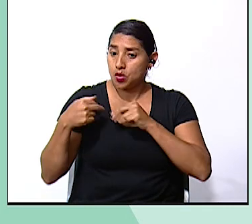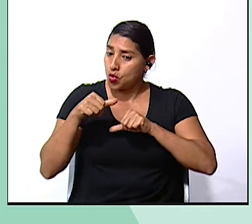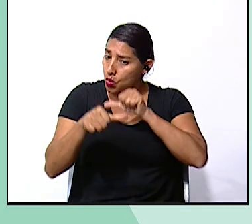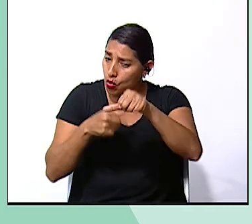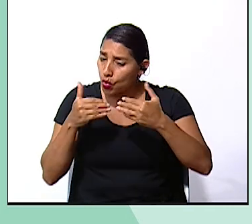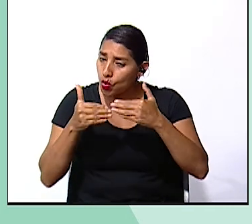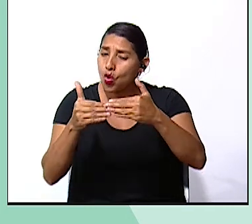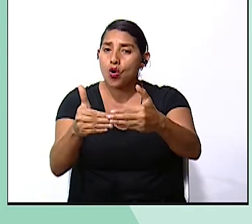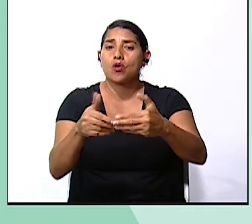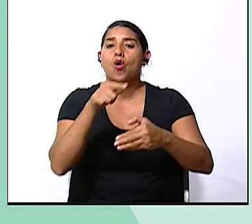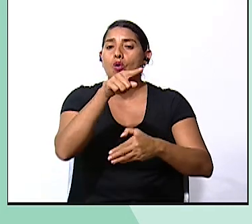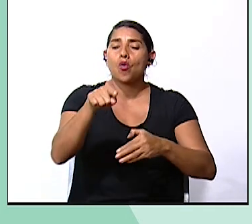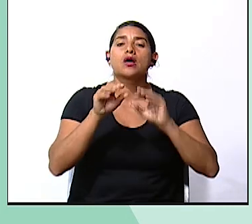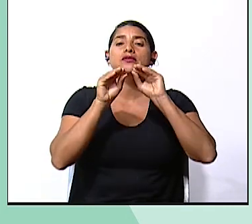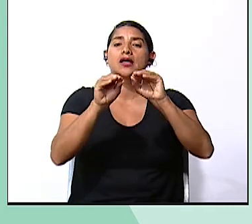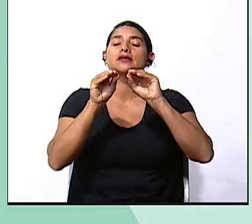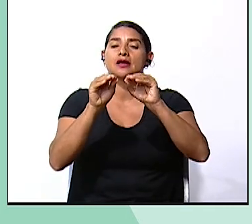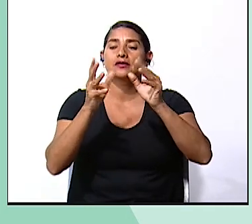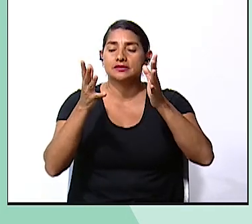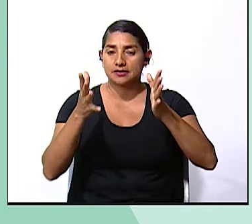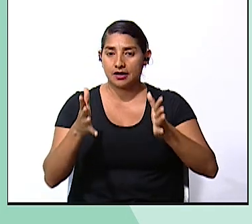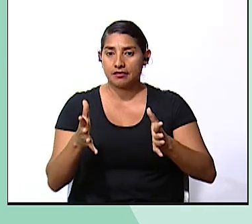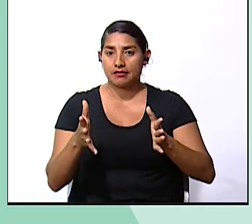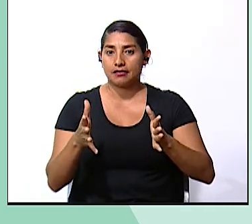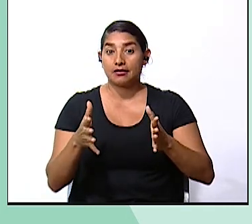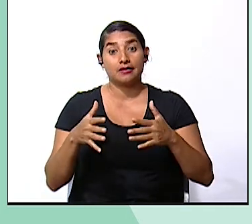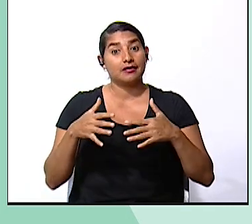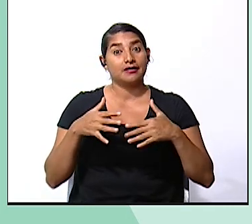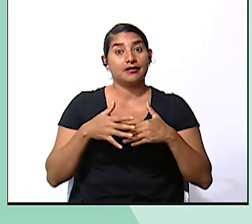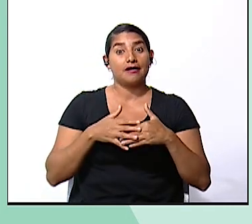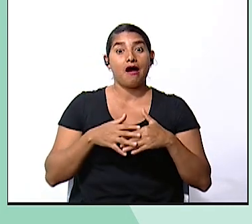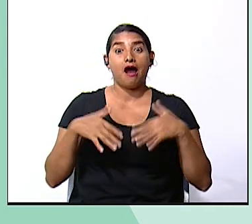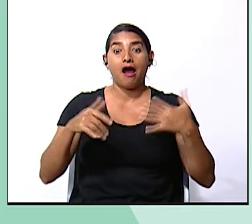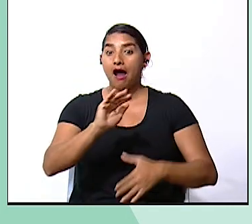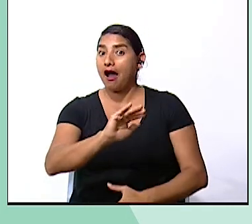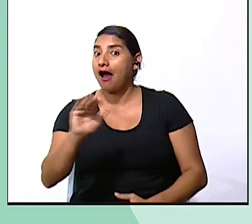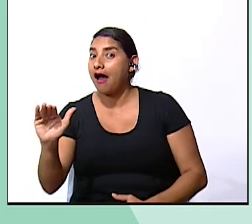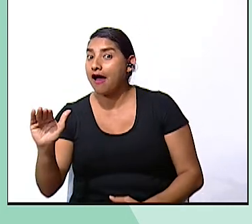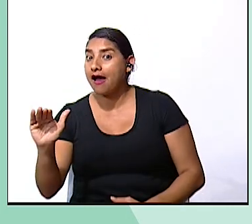seguir con estas enseñanzas. Chicos,